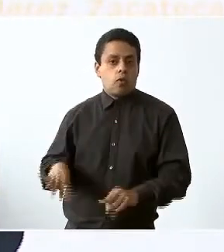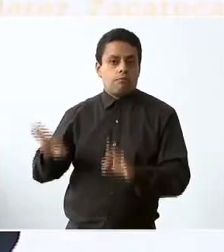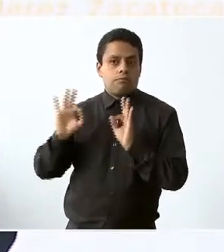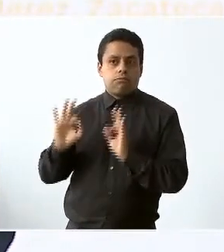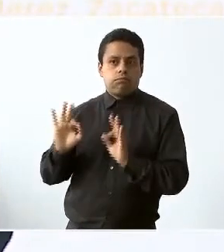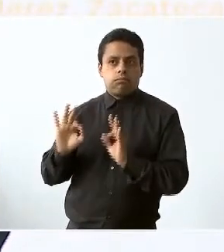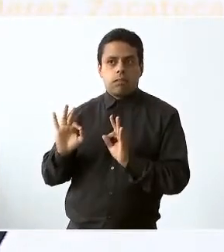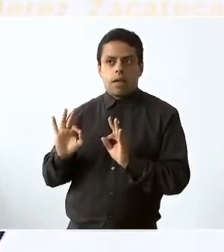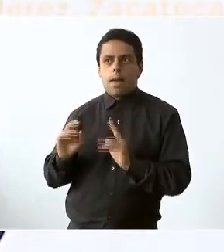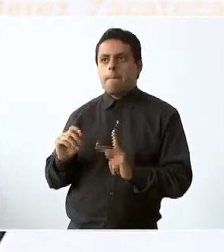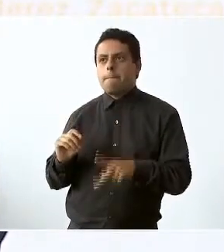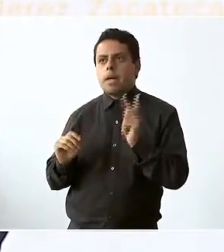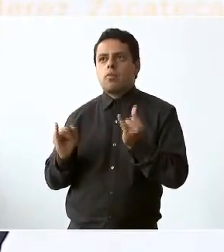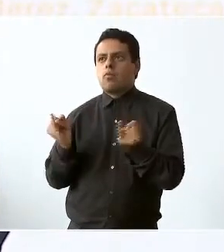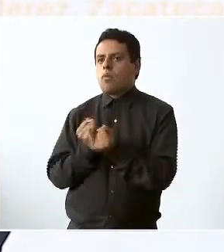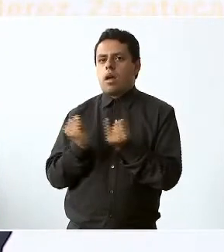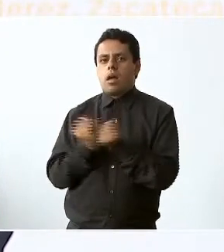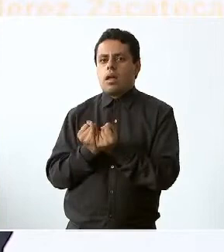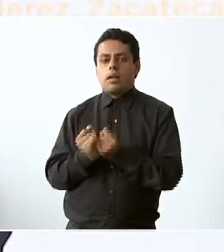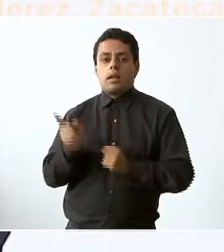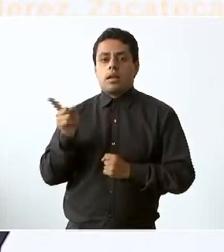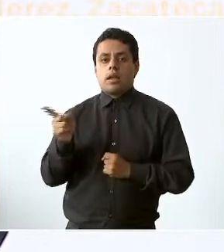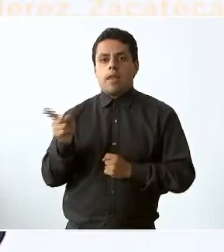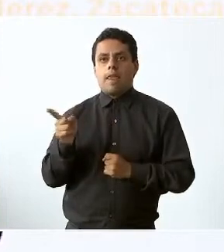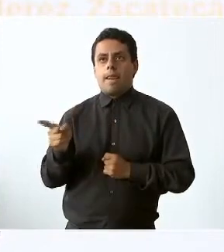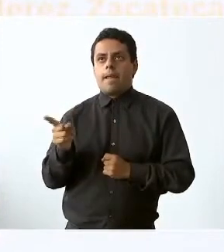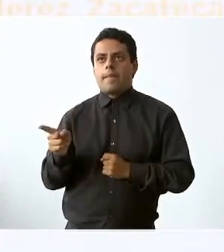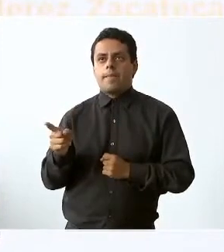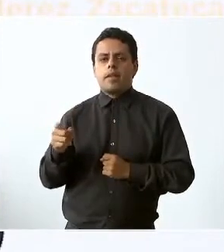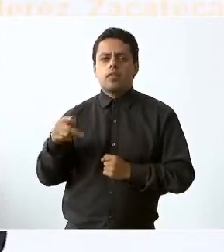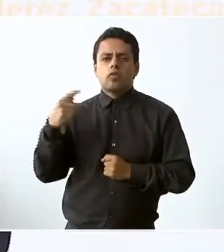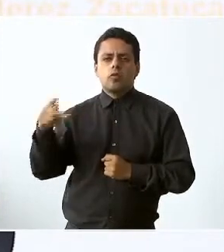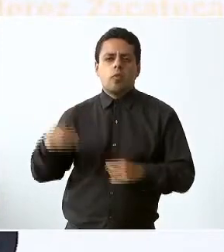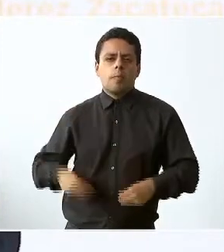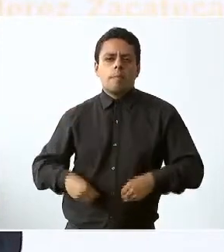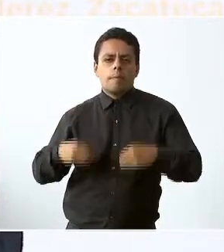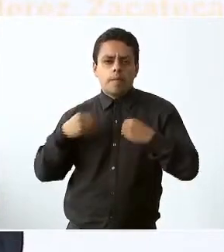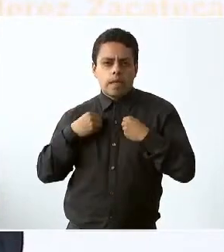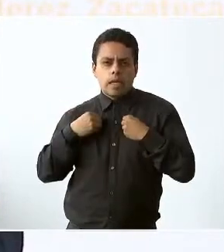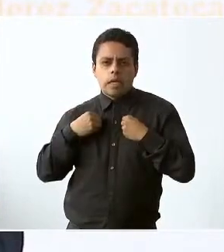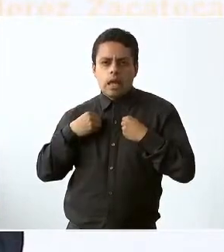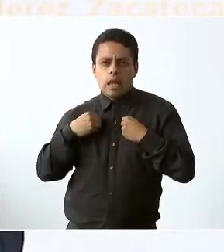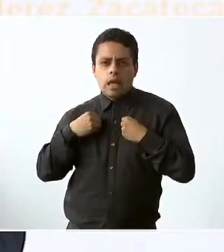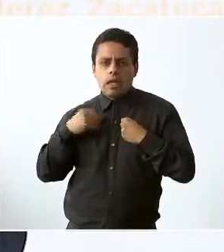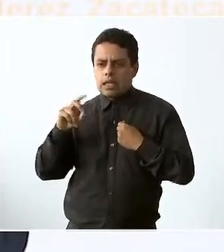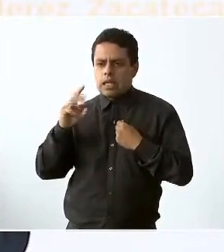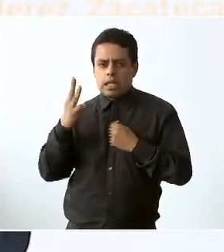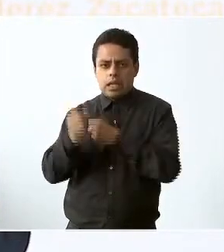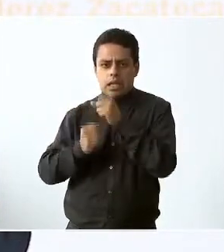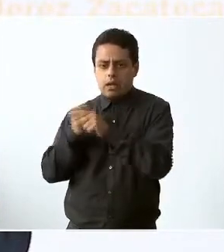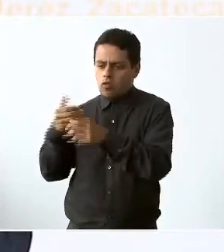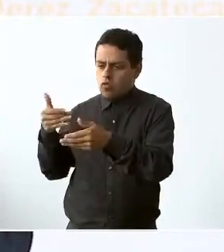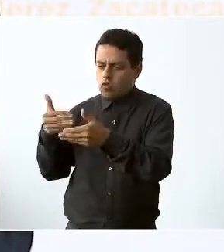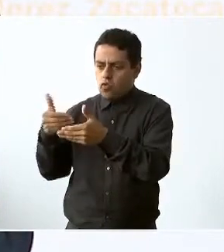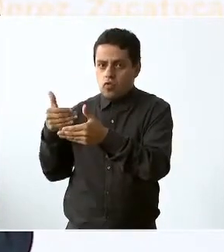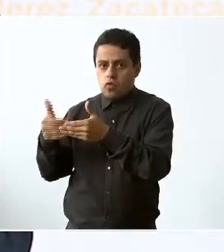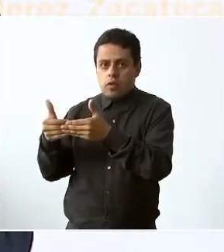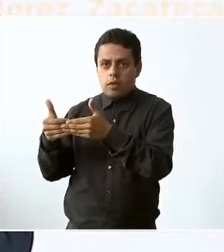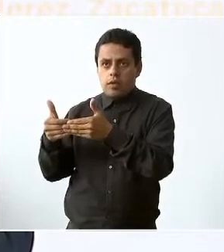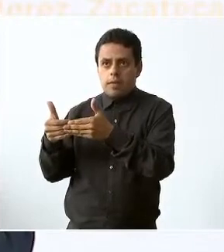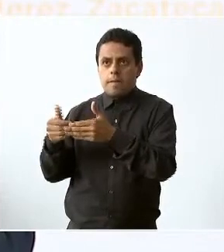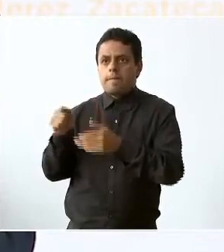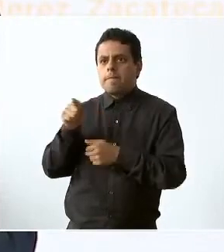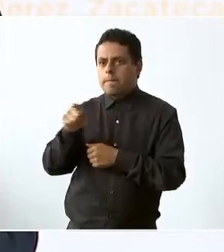sino también porque en su escasa vida pública se adhirió